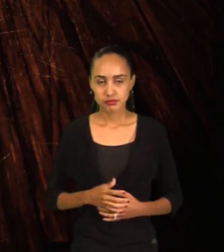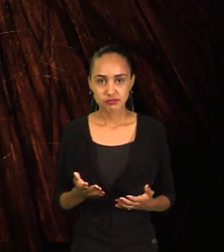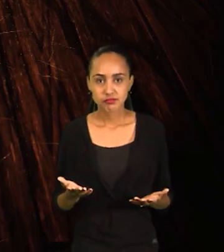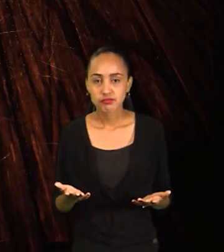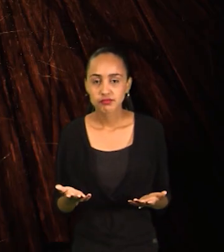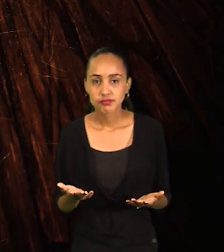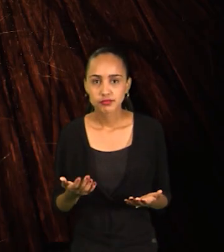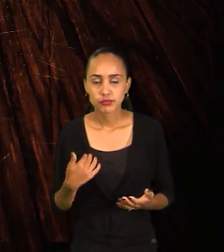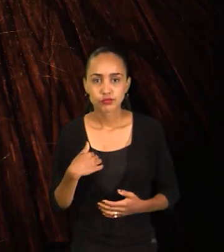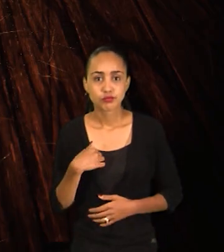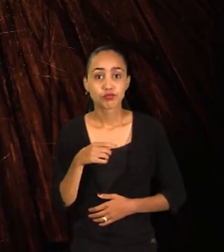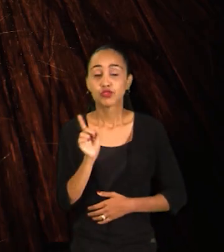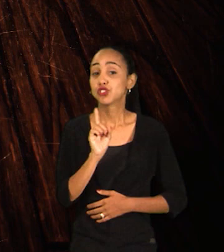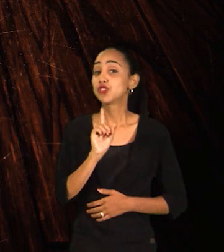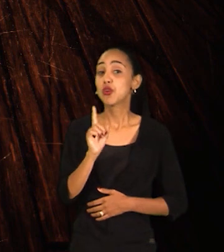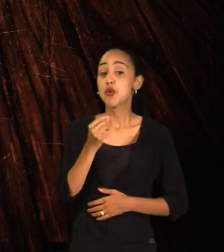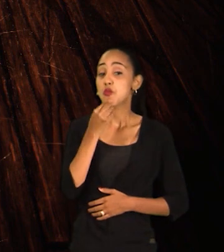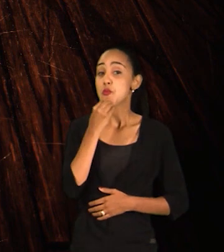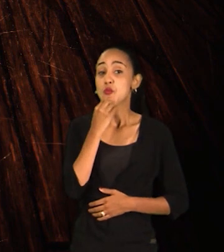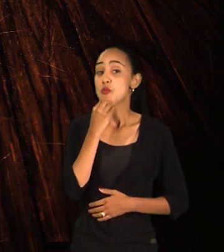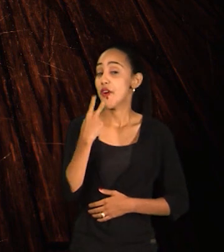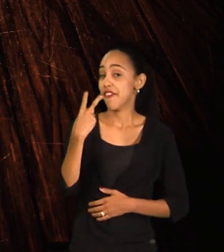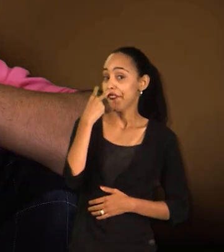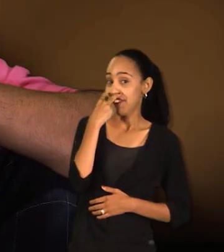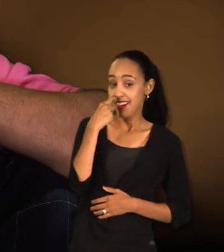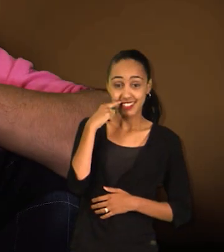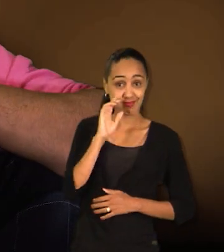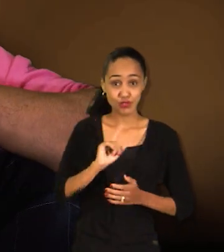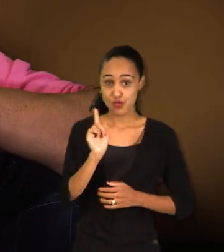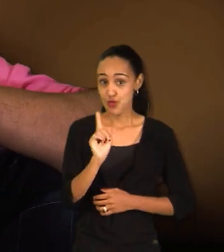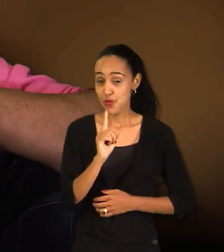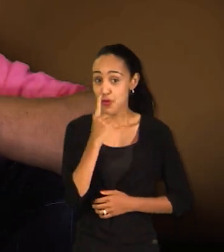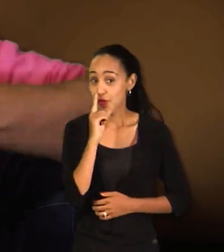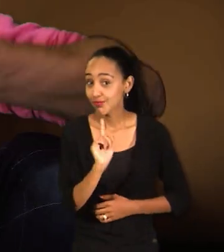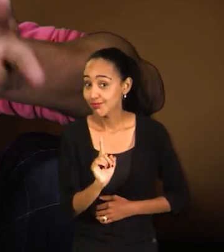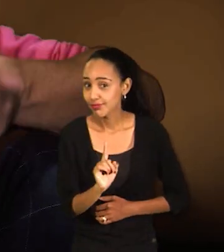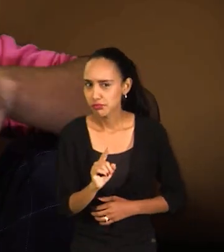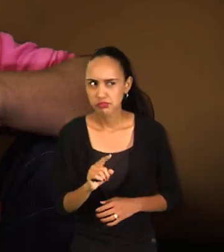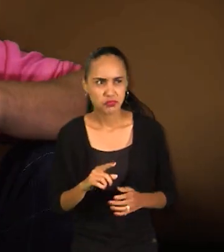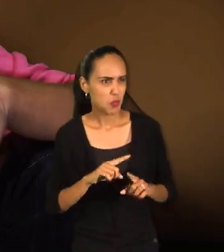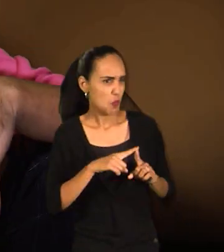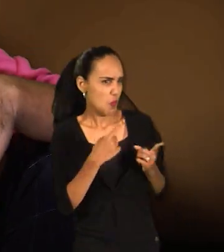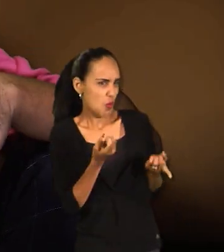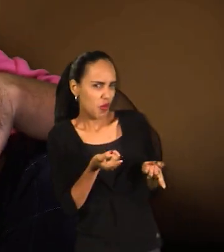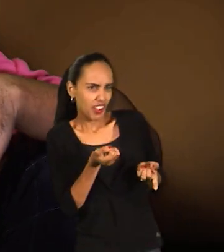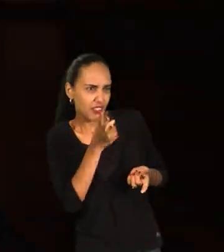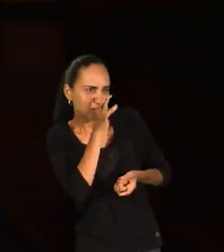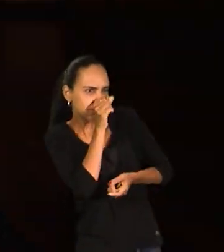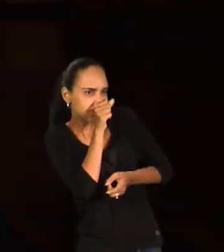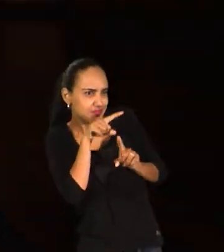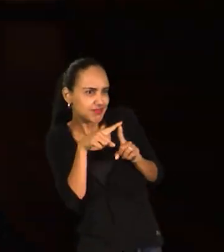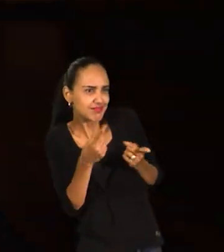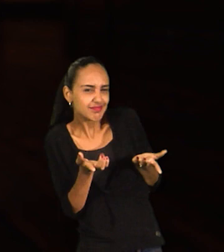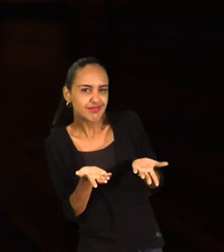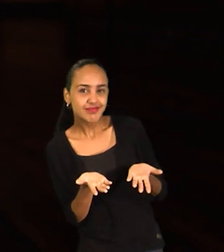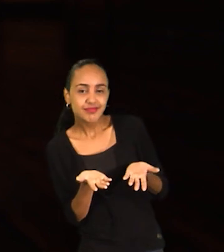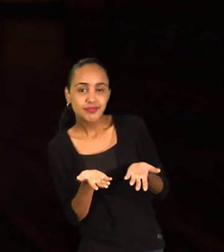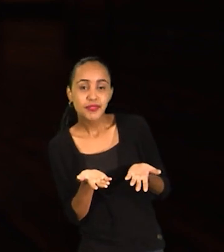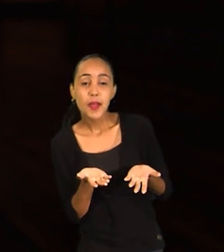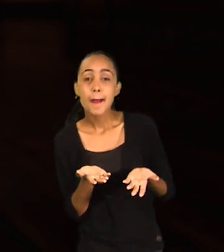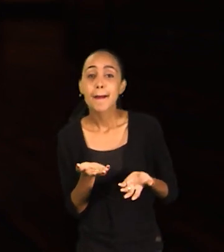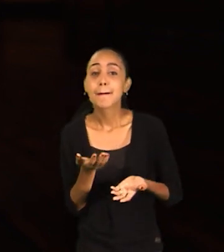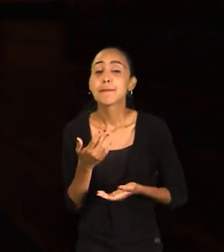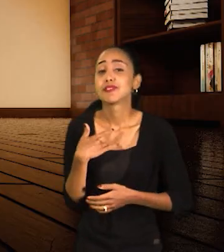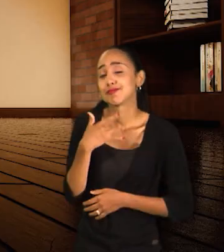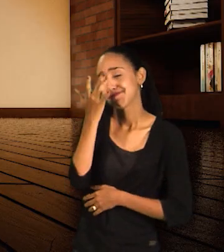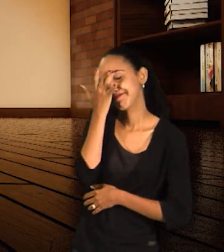No, no, no. No lo puedes ver, Pipo Pipo. ¡Hey! ¿Y por qué tanto misterio? Es que me